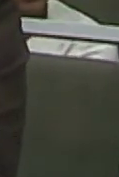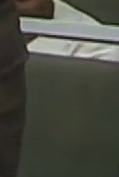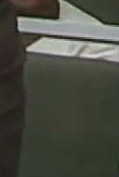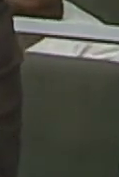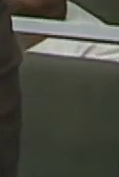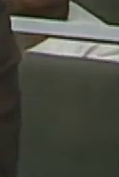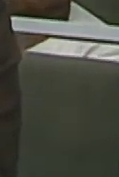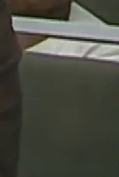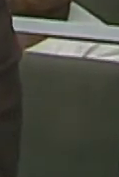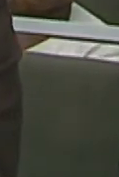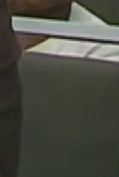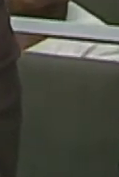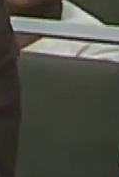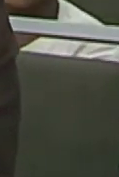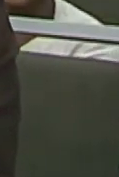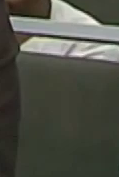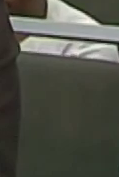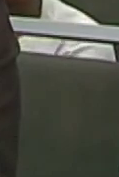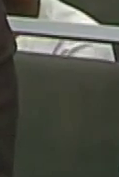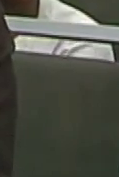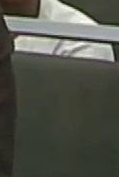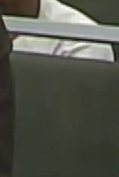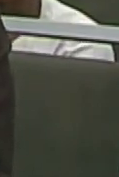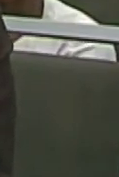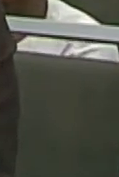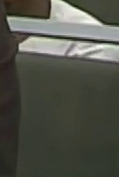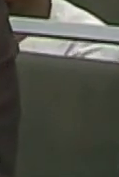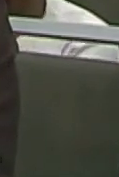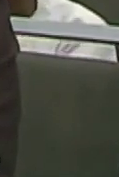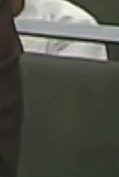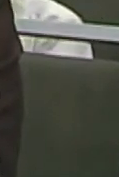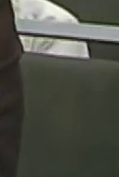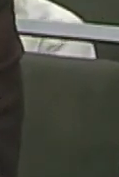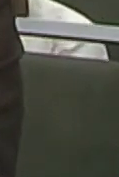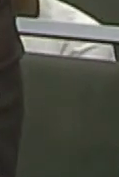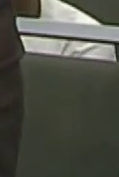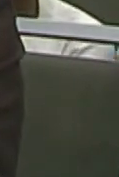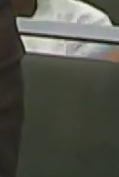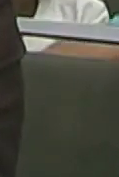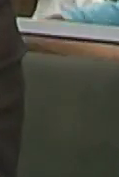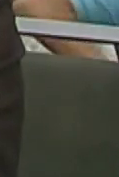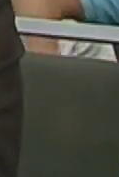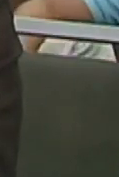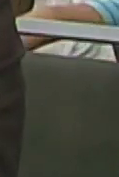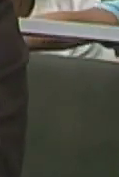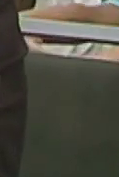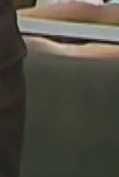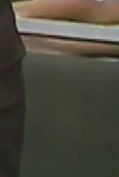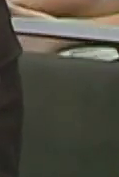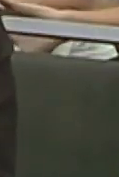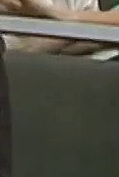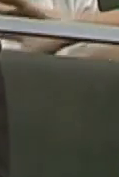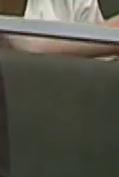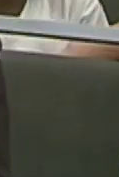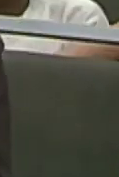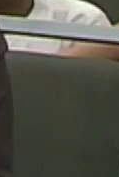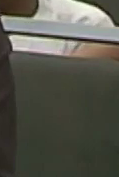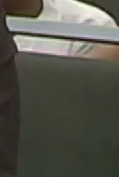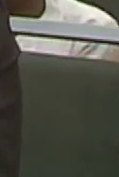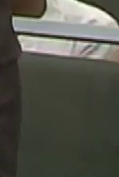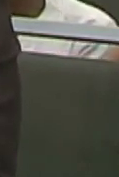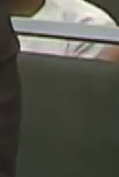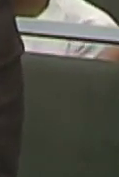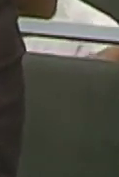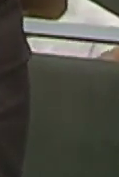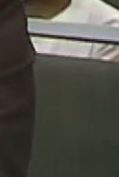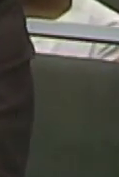los maestros de hoy, a los niños de hoy. Hoy que nuestro modelo político se dirige hacia la construcción de la comuna, bueno, ahí está nuestro Simón